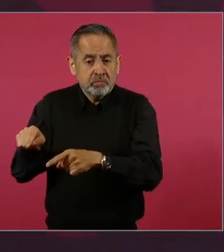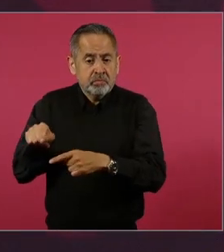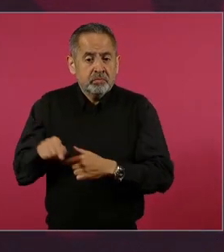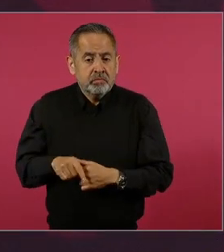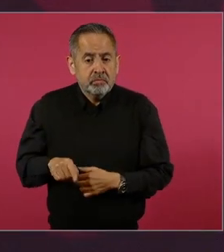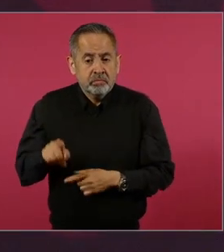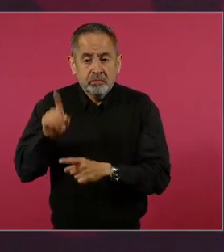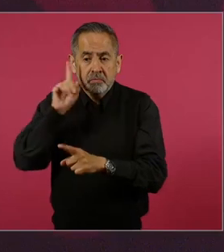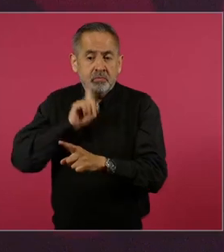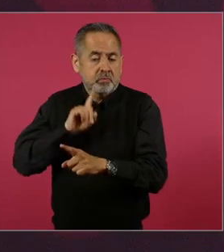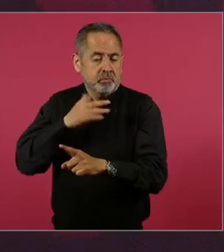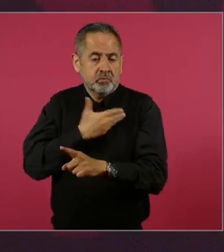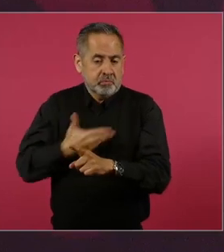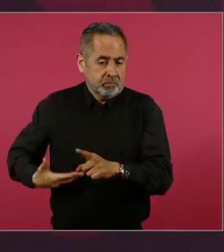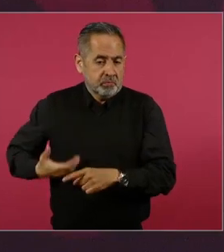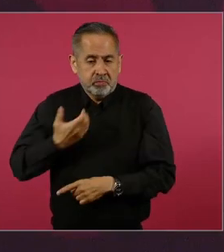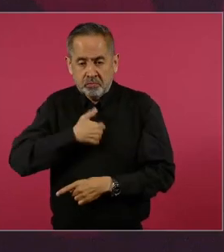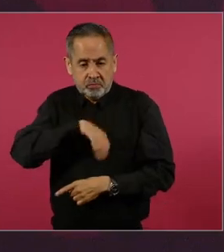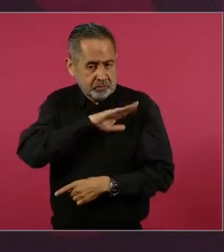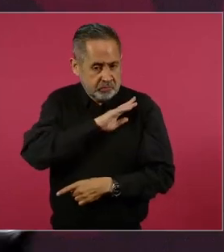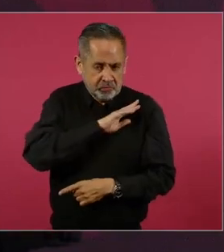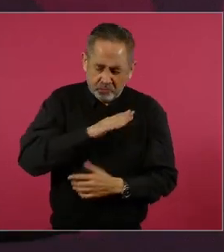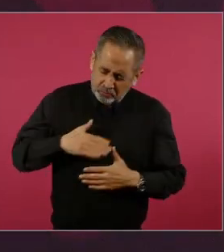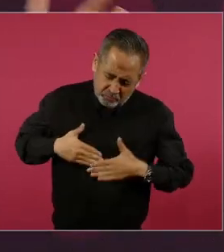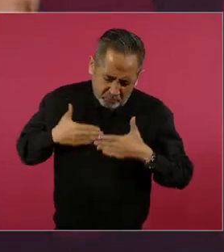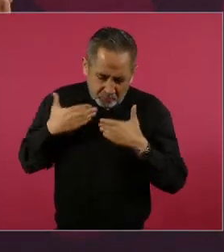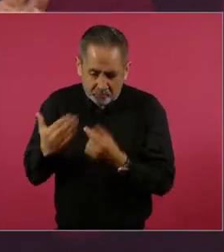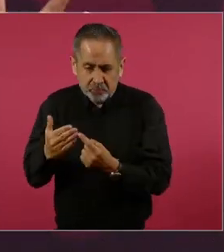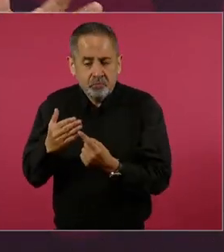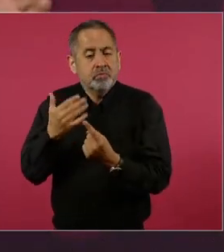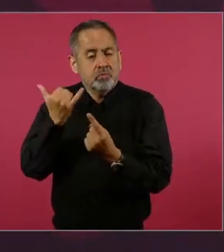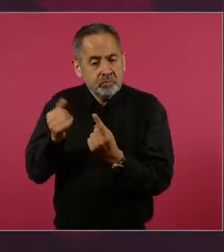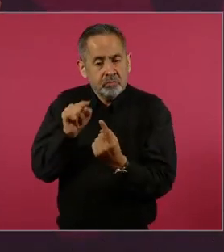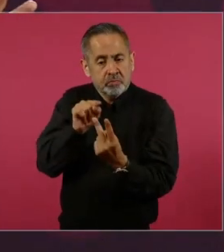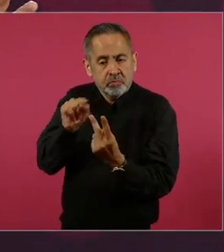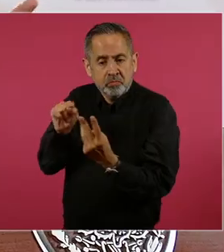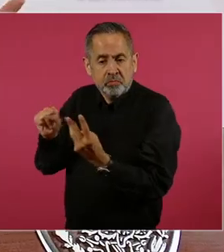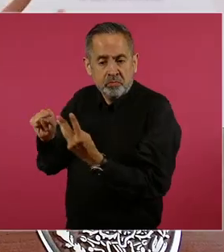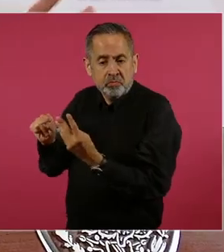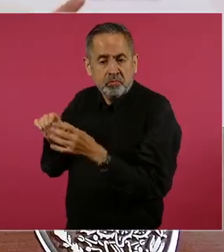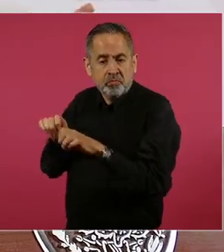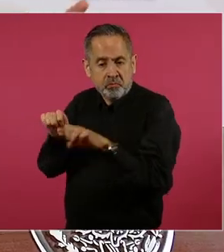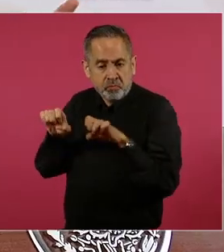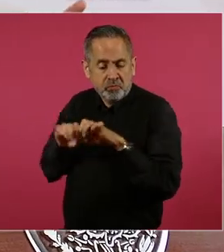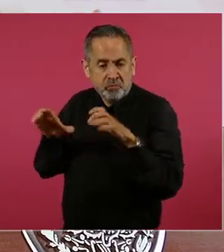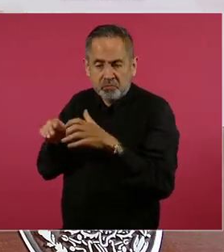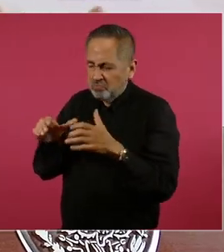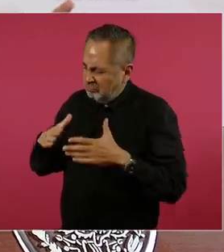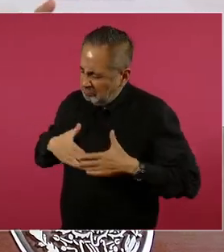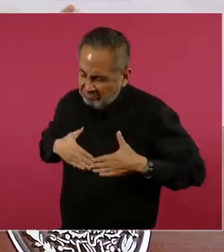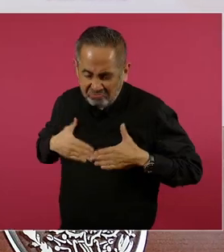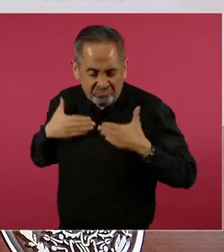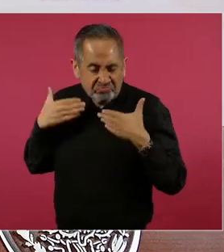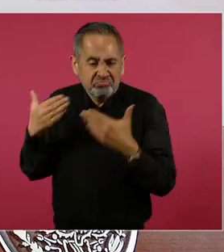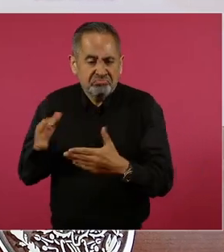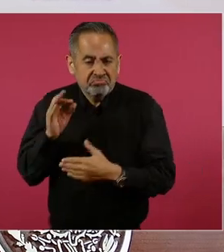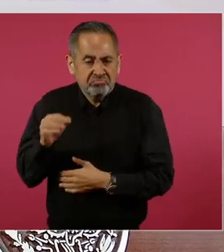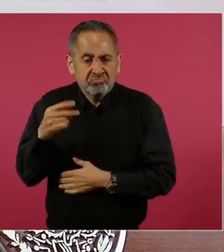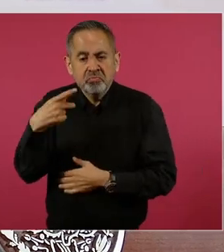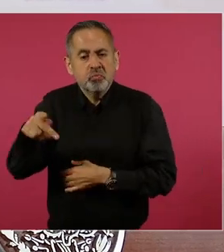la presidenta Claudia y en todo el equipo que